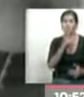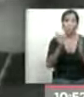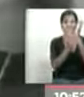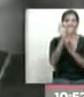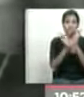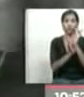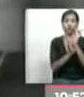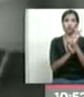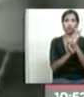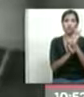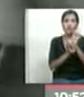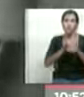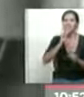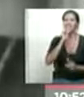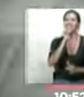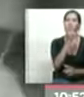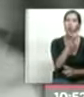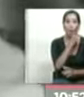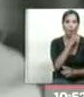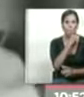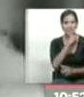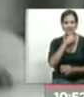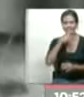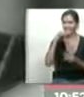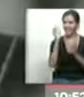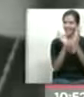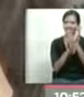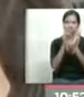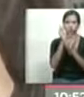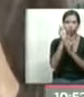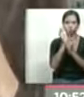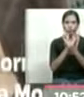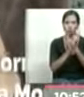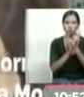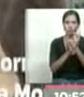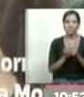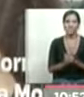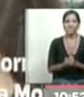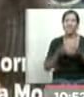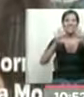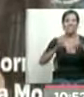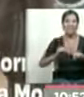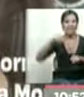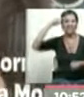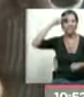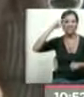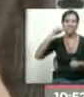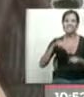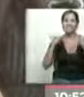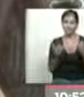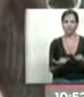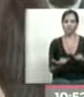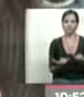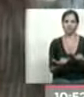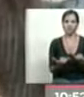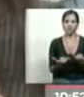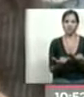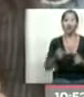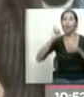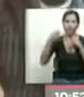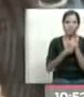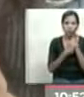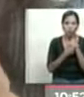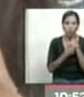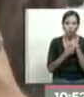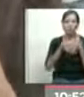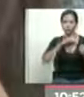Jesús. En el nombre de Jesús. Intervención militar de inmediato. Guaidó, Las Morillo